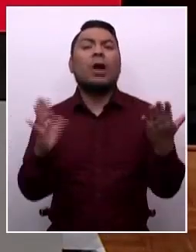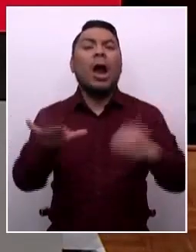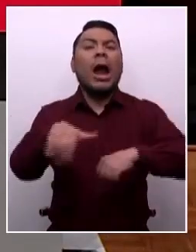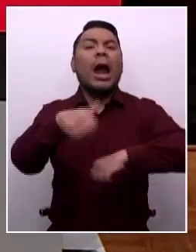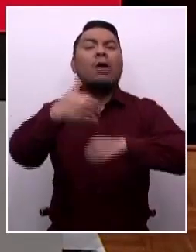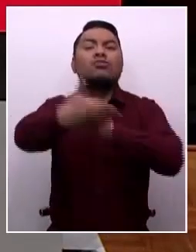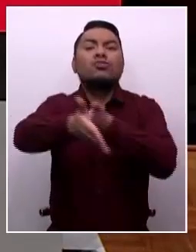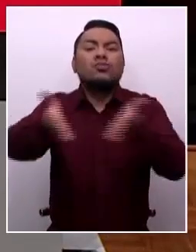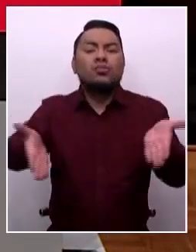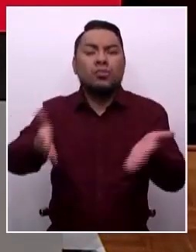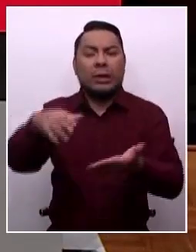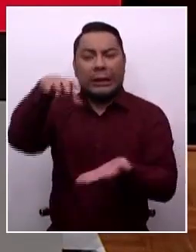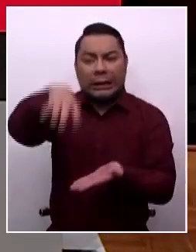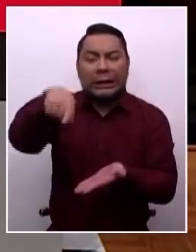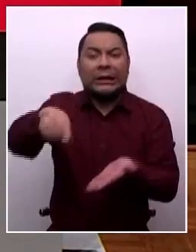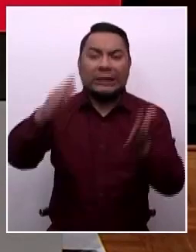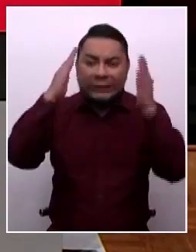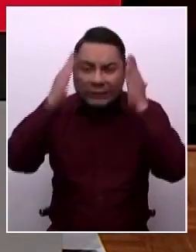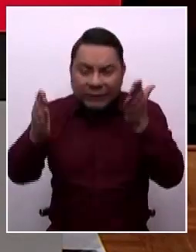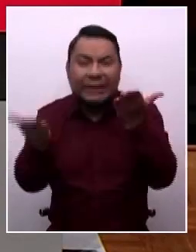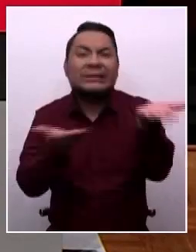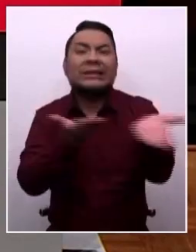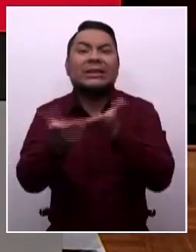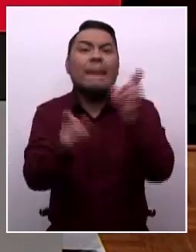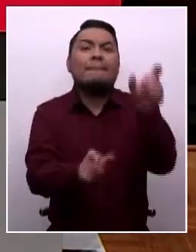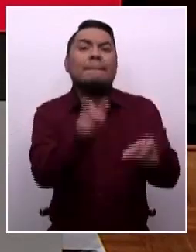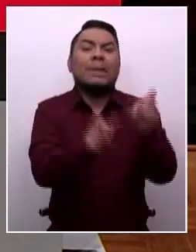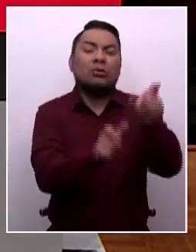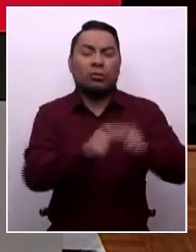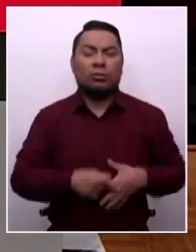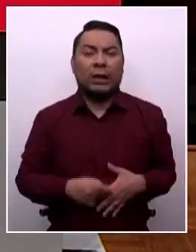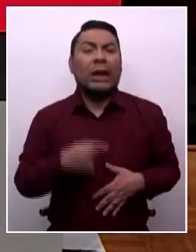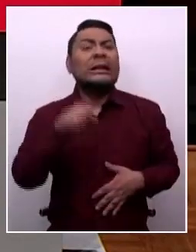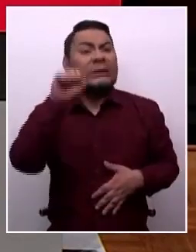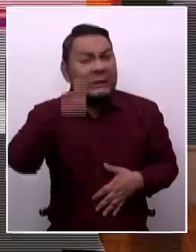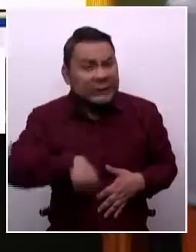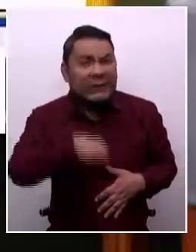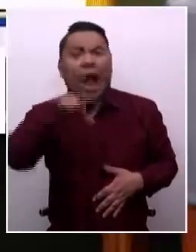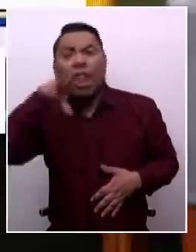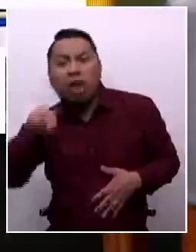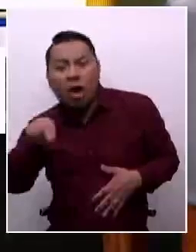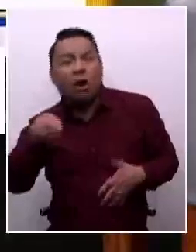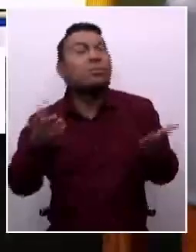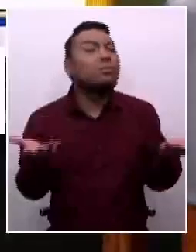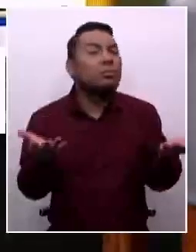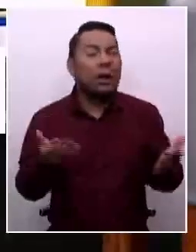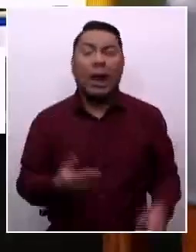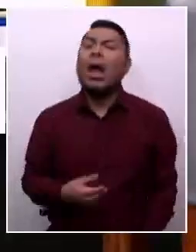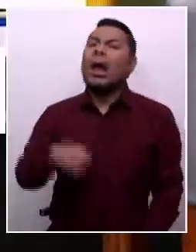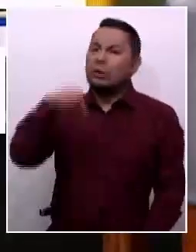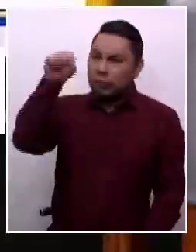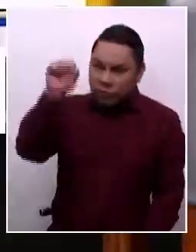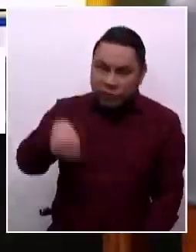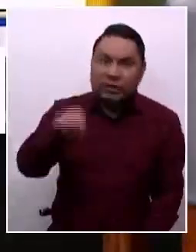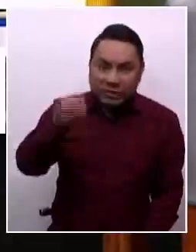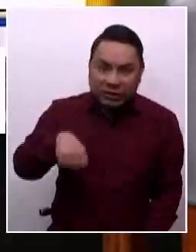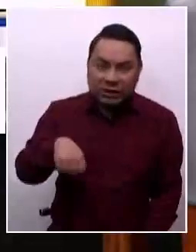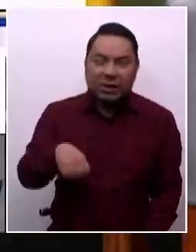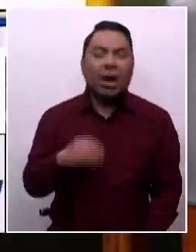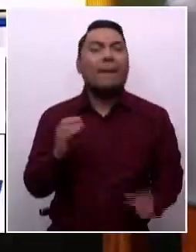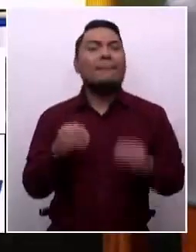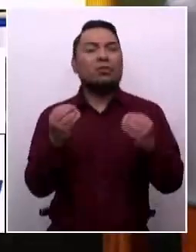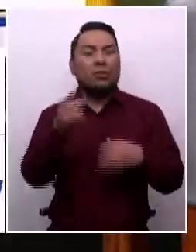que brindarán servicios de atención al público sino porque Pero por supuesto que sí y hay que entender